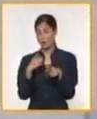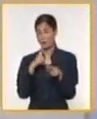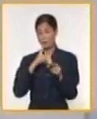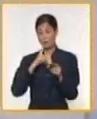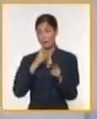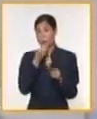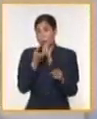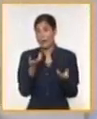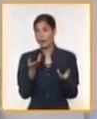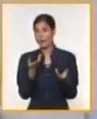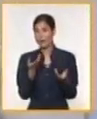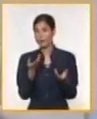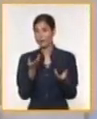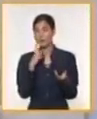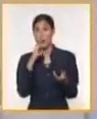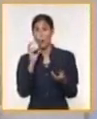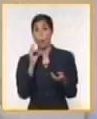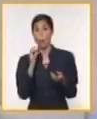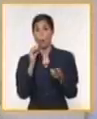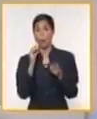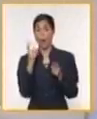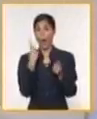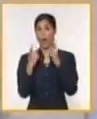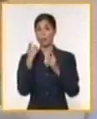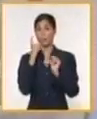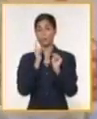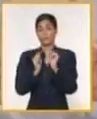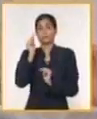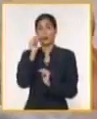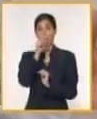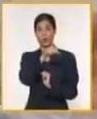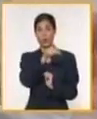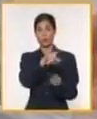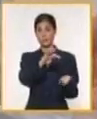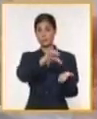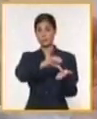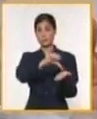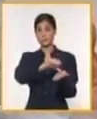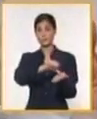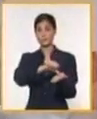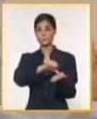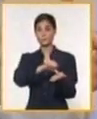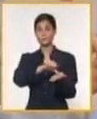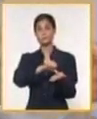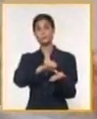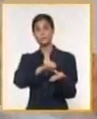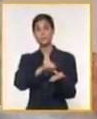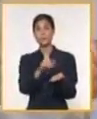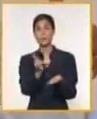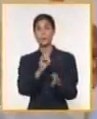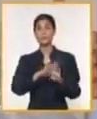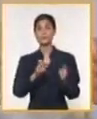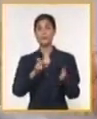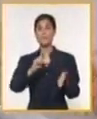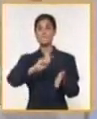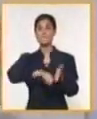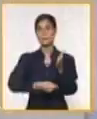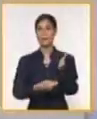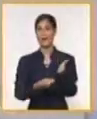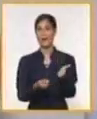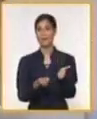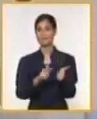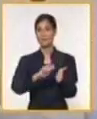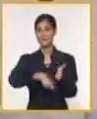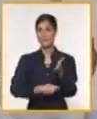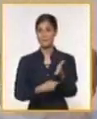por cuanto tengo lo más importante, tengo las cosas más importantes. Incluso se acababa de firmar un contrato de